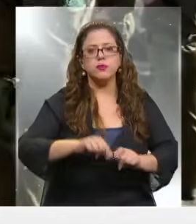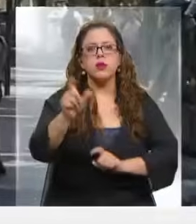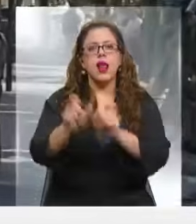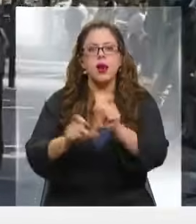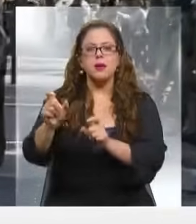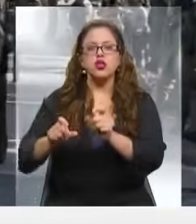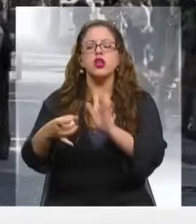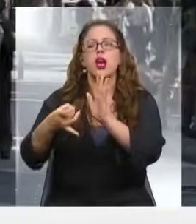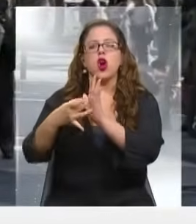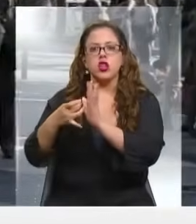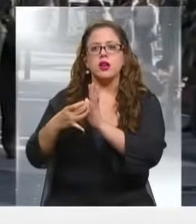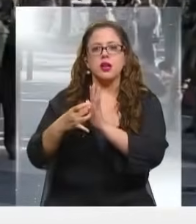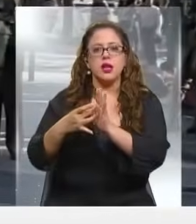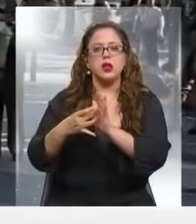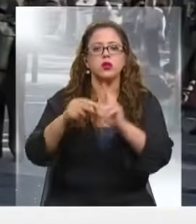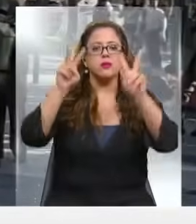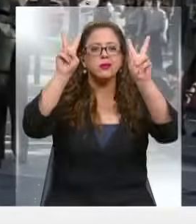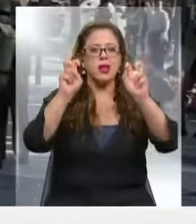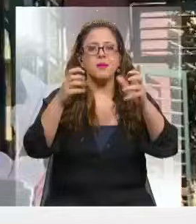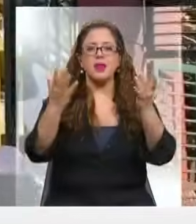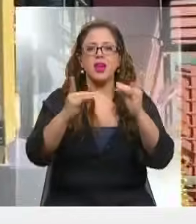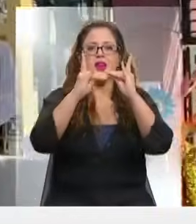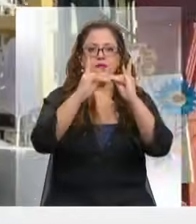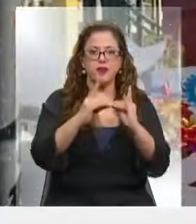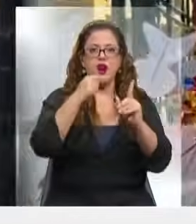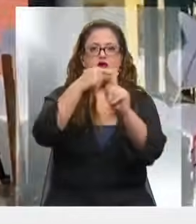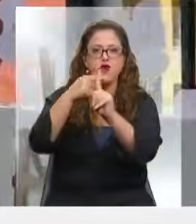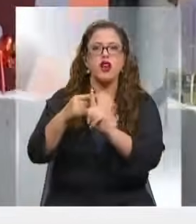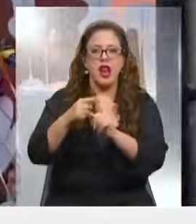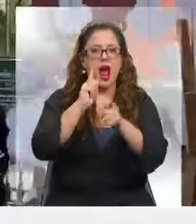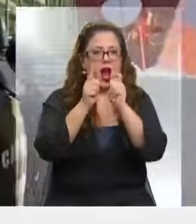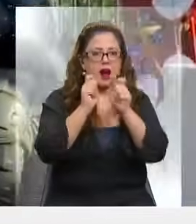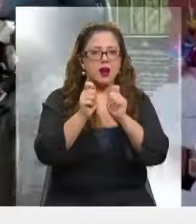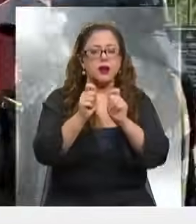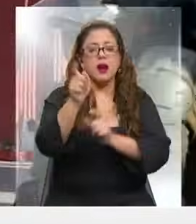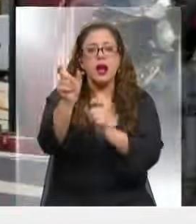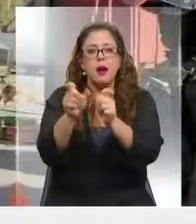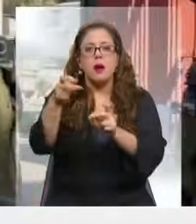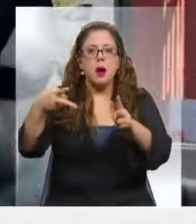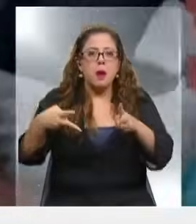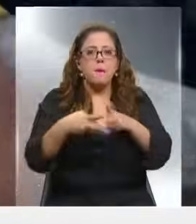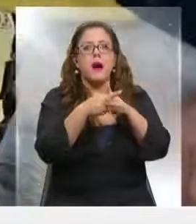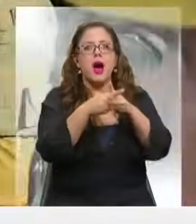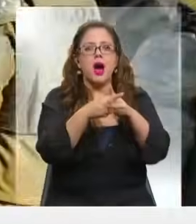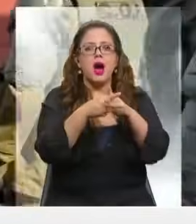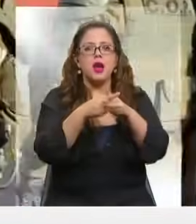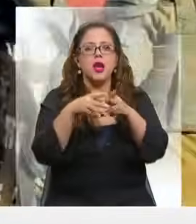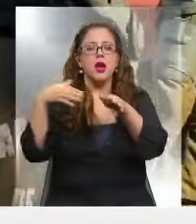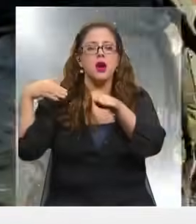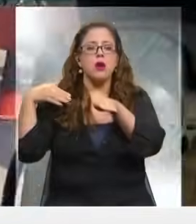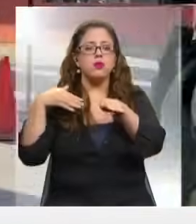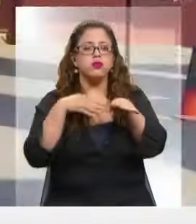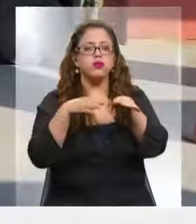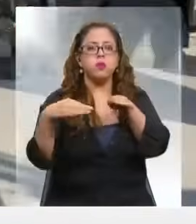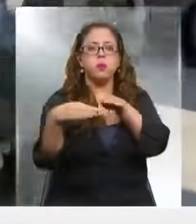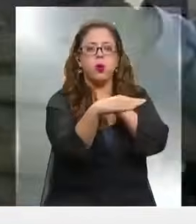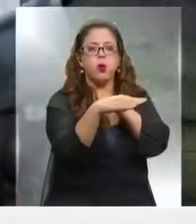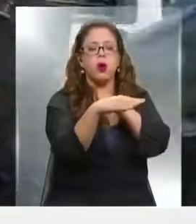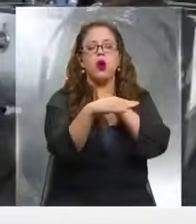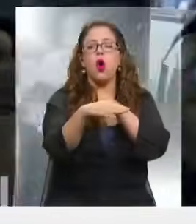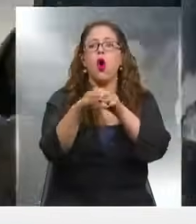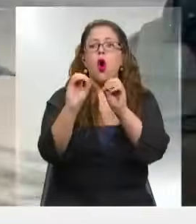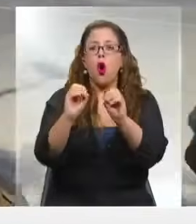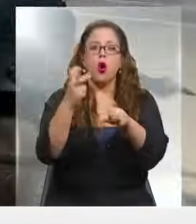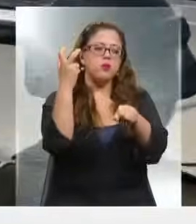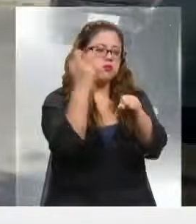cometan determinados delitos en el contexto de un funeral de este tipo. Quienes interrumpan u obstaculicen la circulación en la vía pública, quienes saqueen